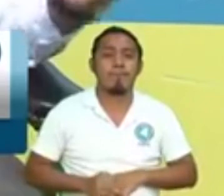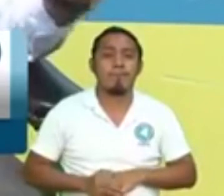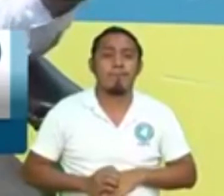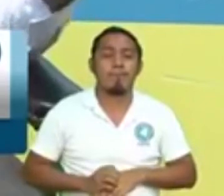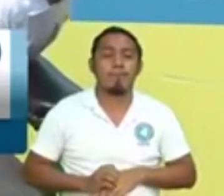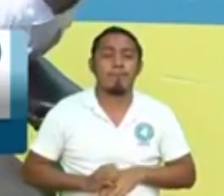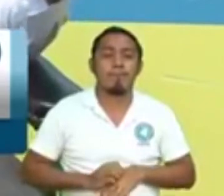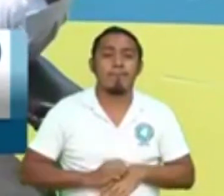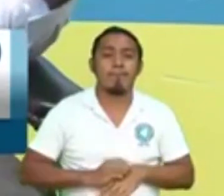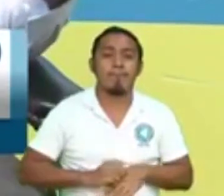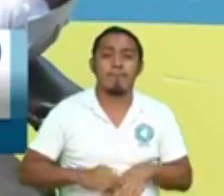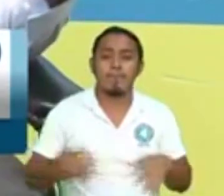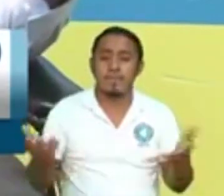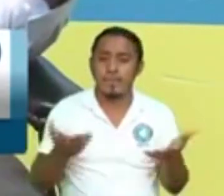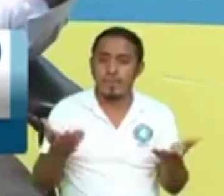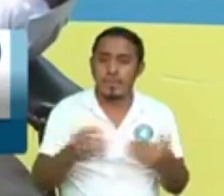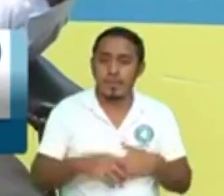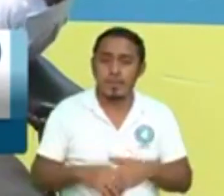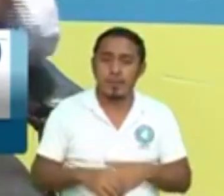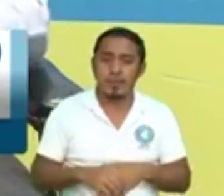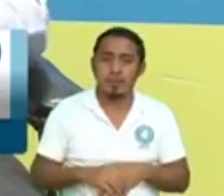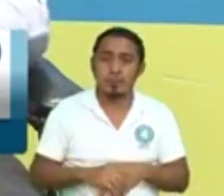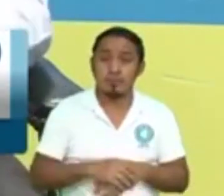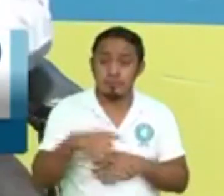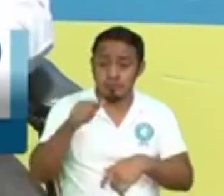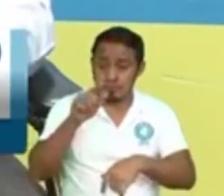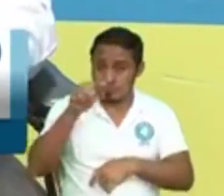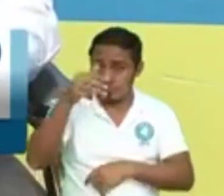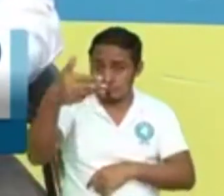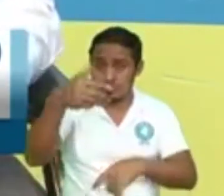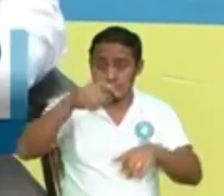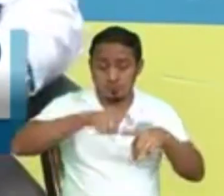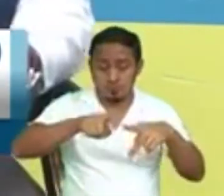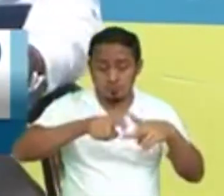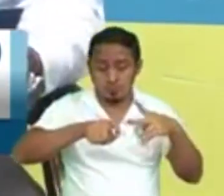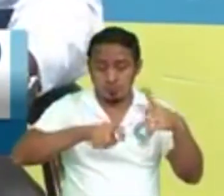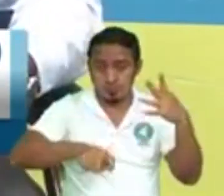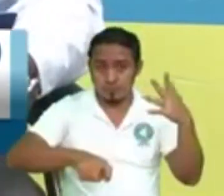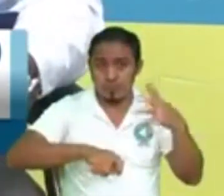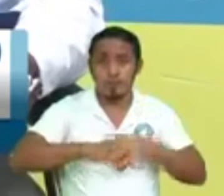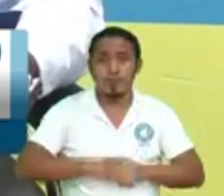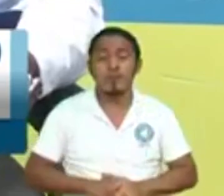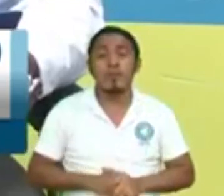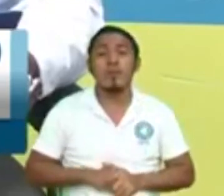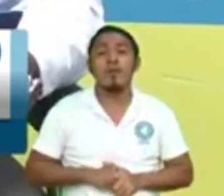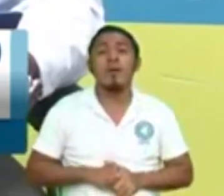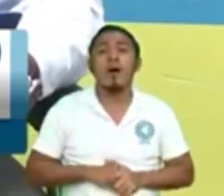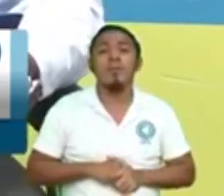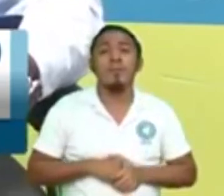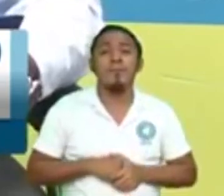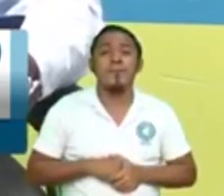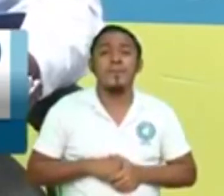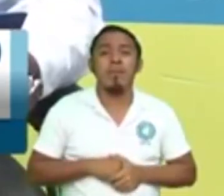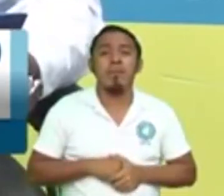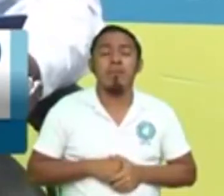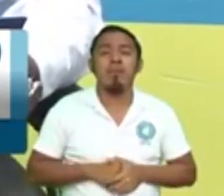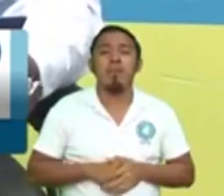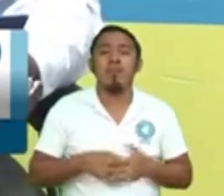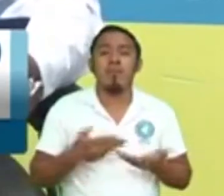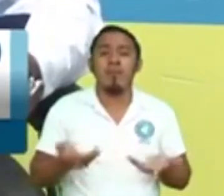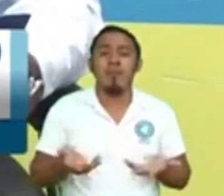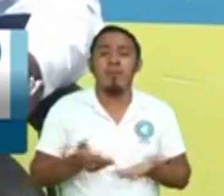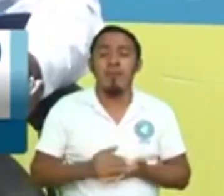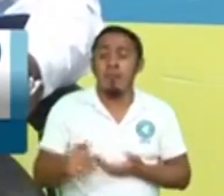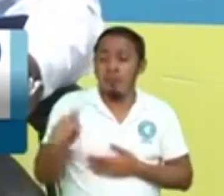¿cómo es el abordaje también, doctora, durante esos 9 meses, sabiendo de que la persona estuvo